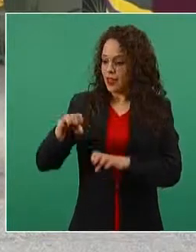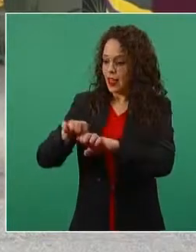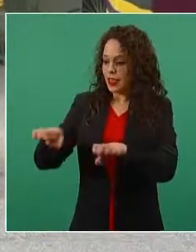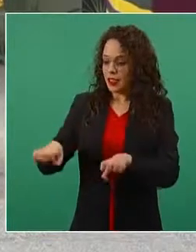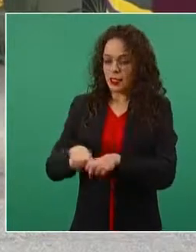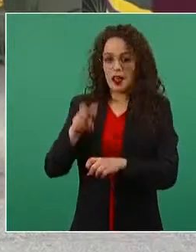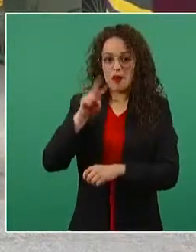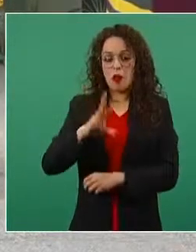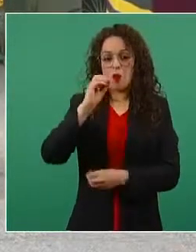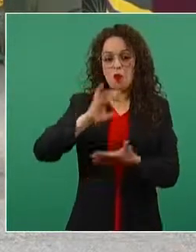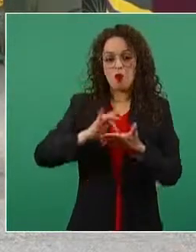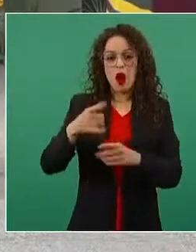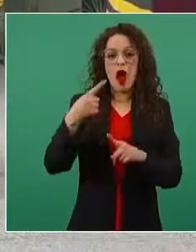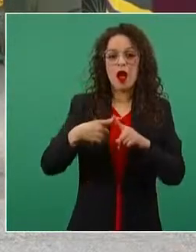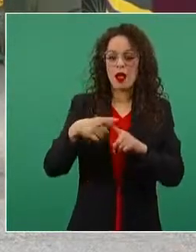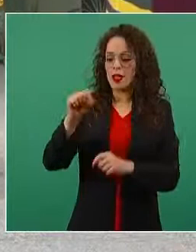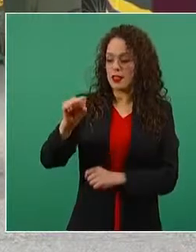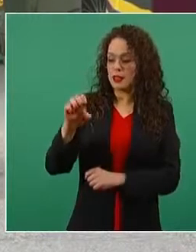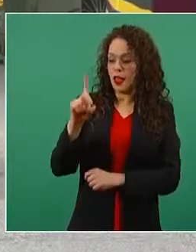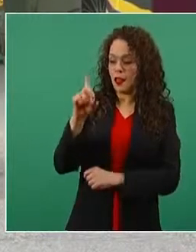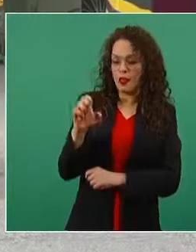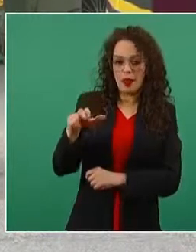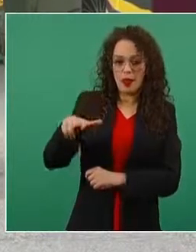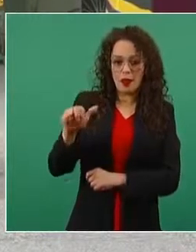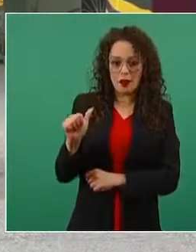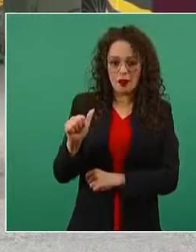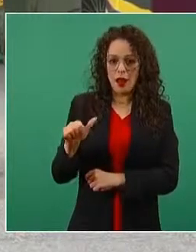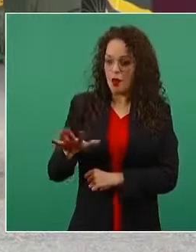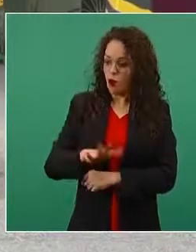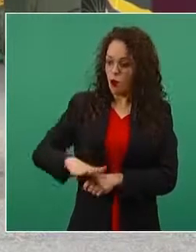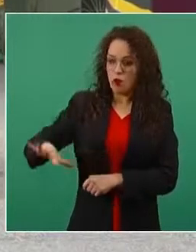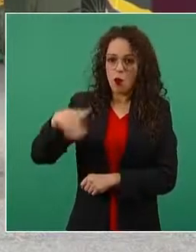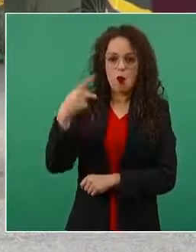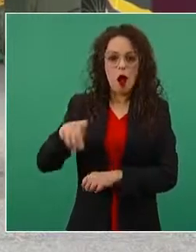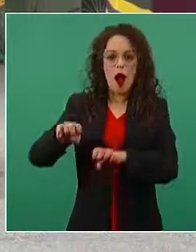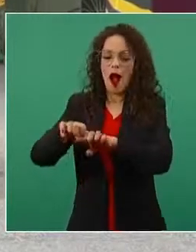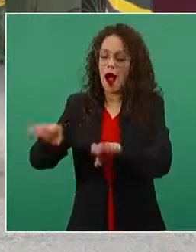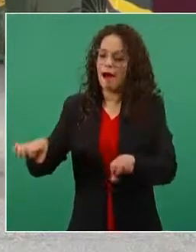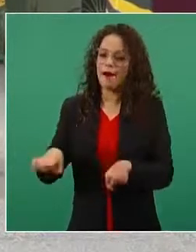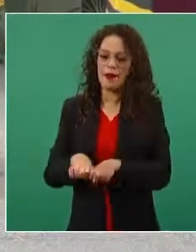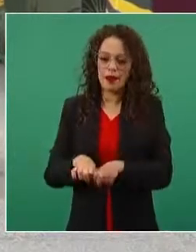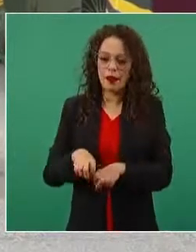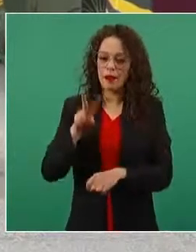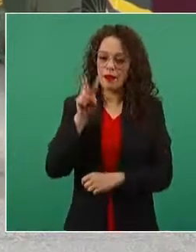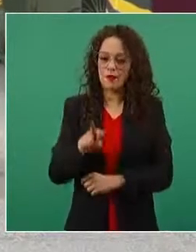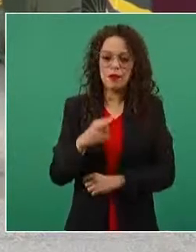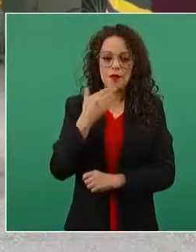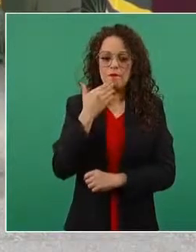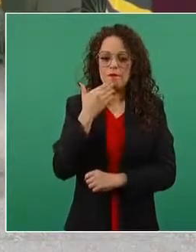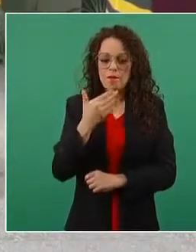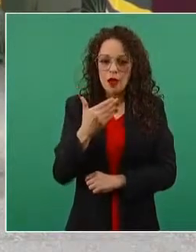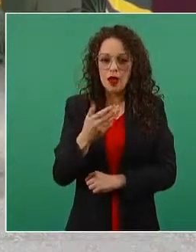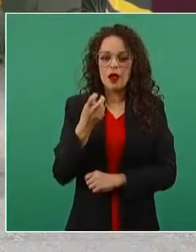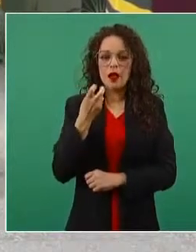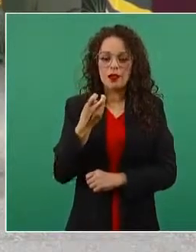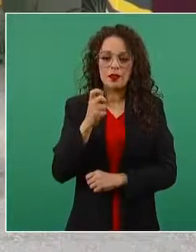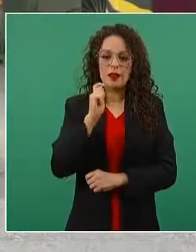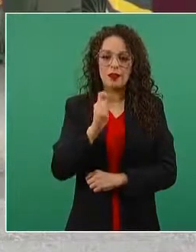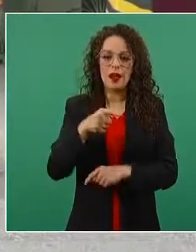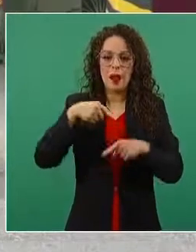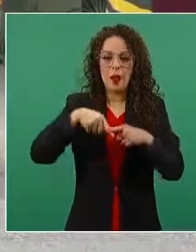Secretaría de la Defensa Nacional y a todo este gran equipo que hemos hecho en toda esta gran etapa de